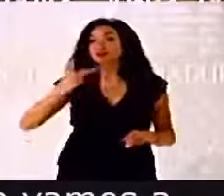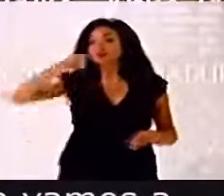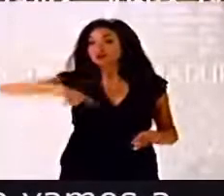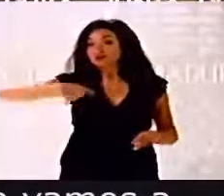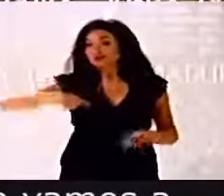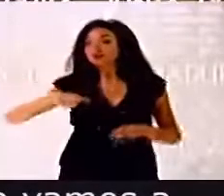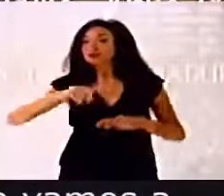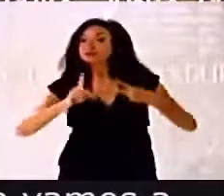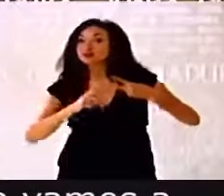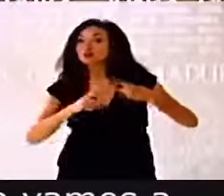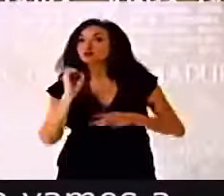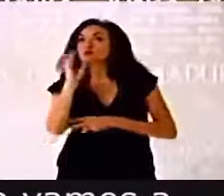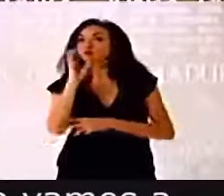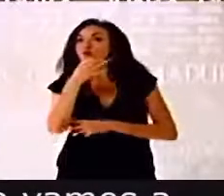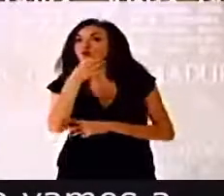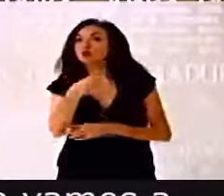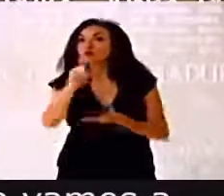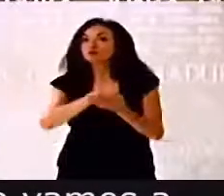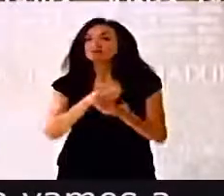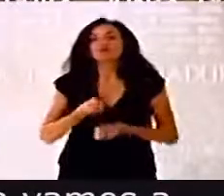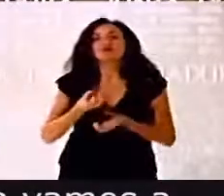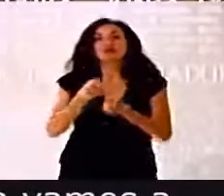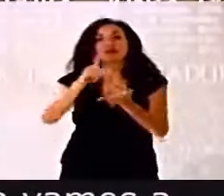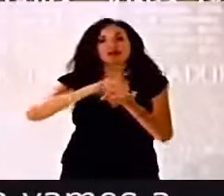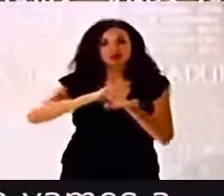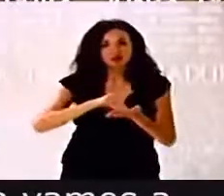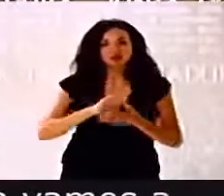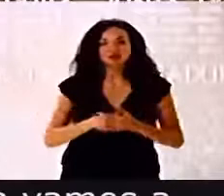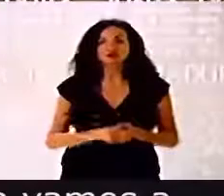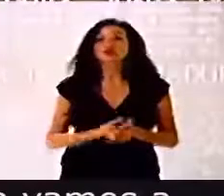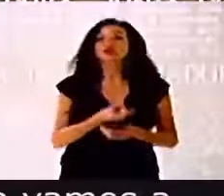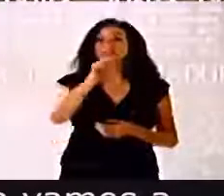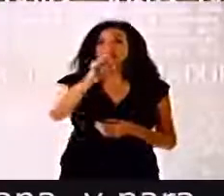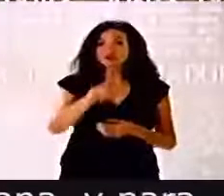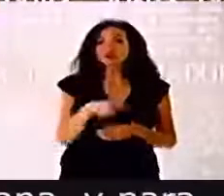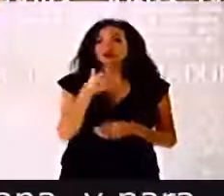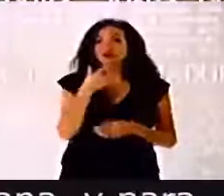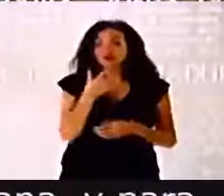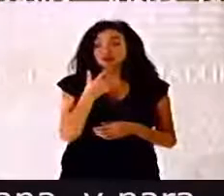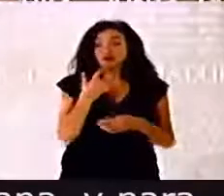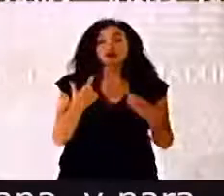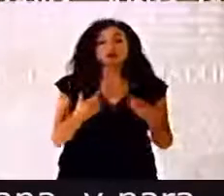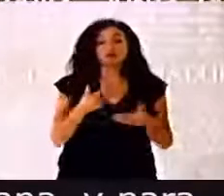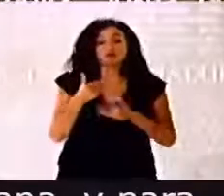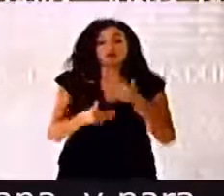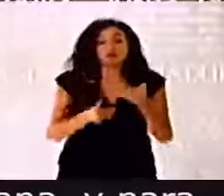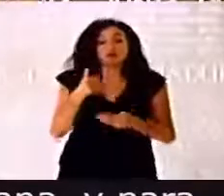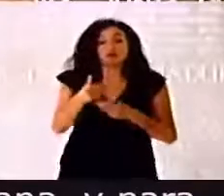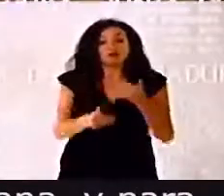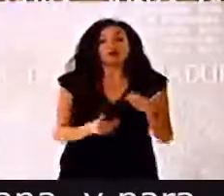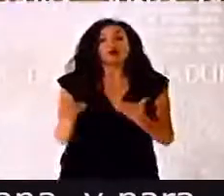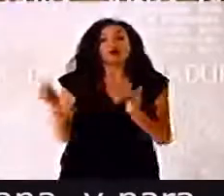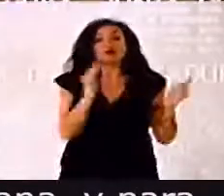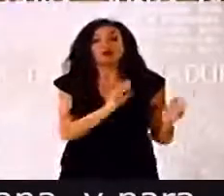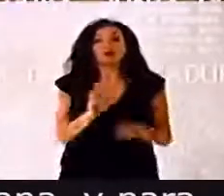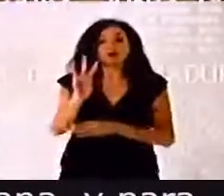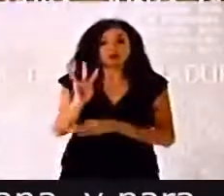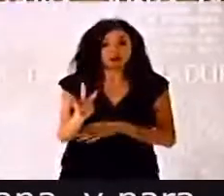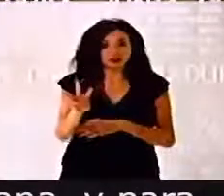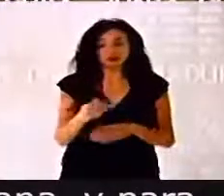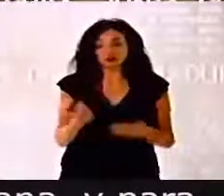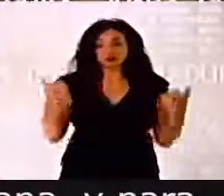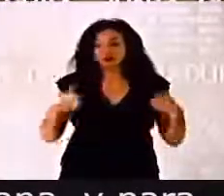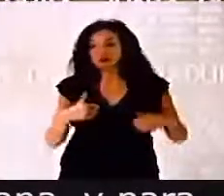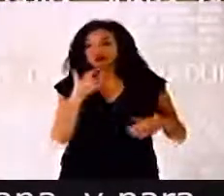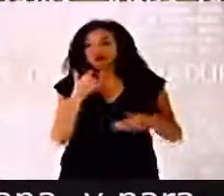comparecer para volver a informarle de los datos y para decir cómo vamos a ir avanzando en la fase 3. Ya avanzamos el otro día a los